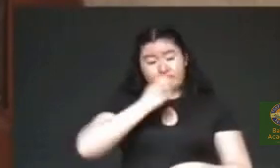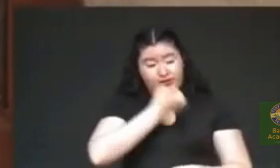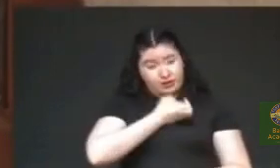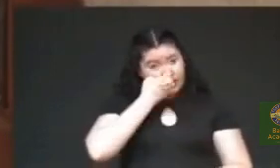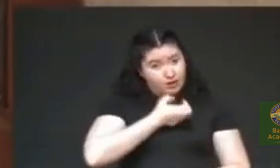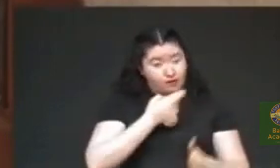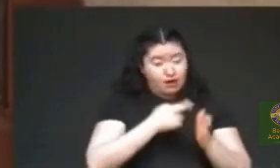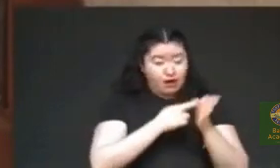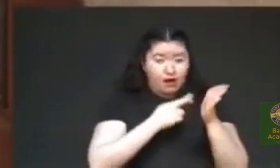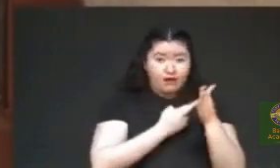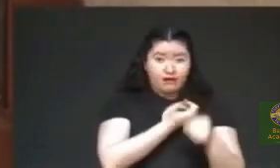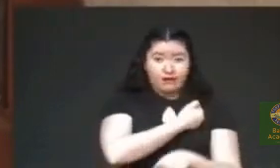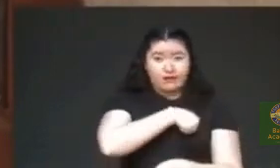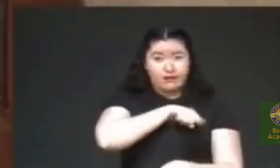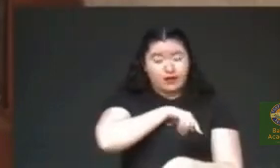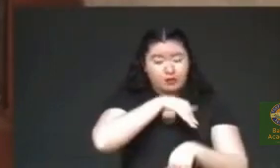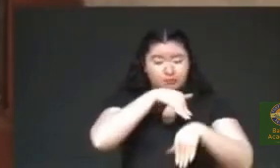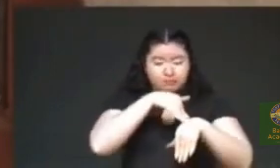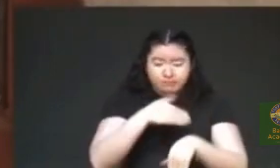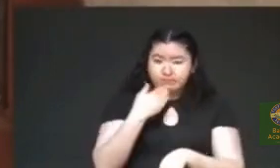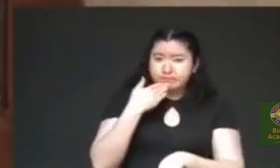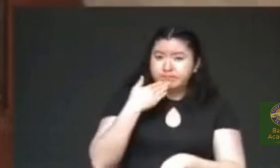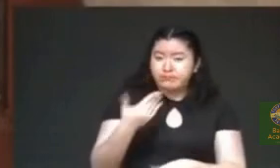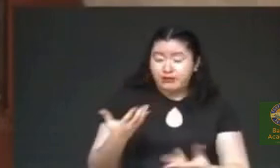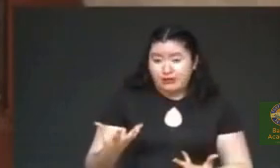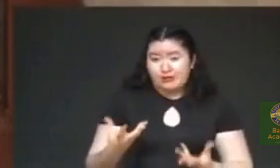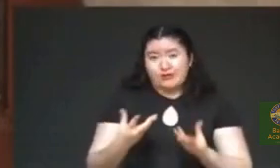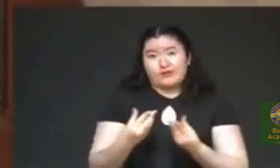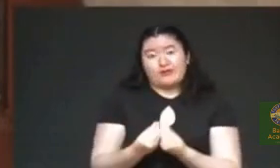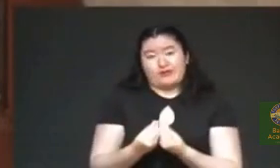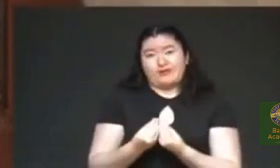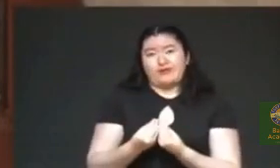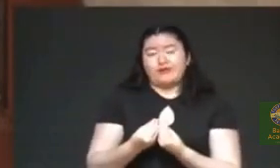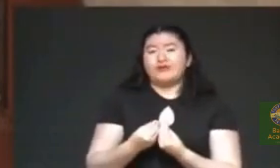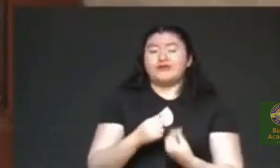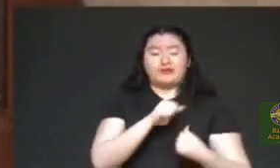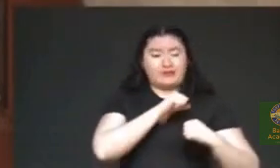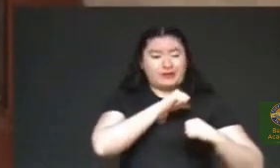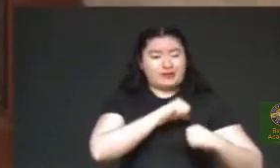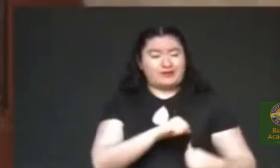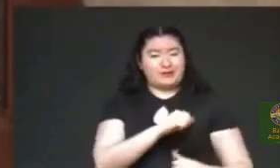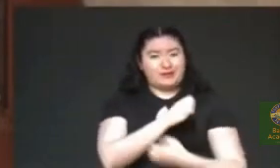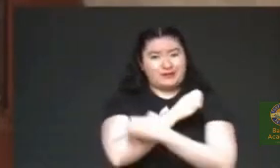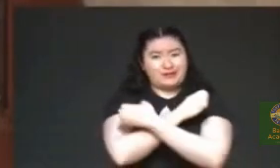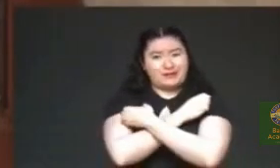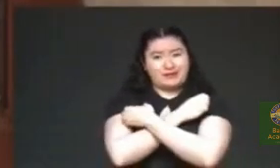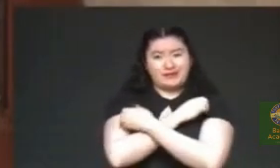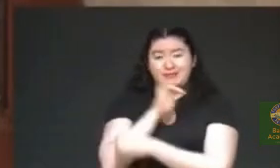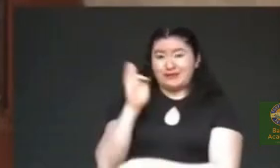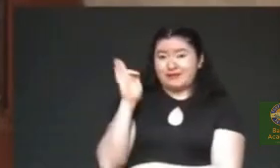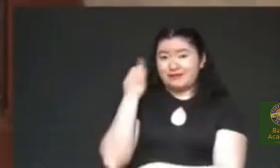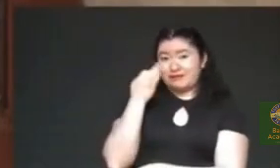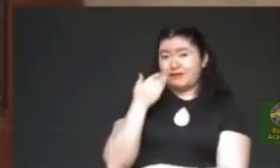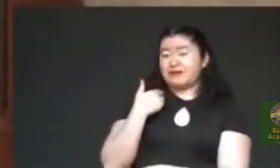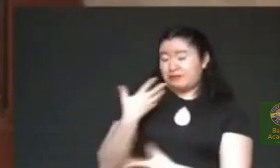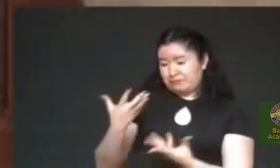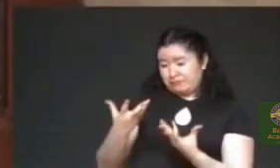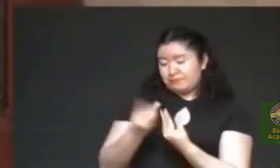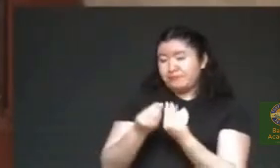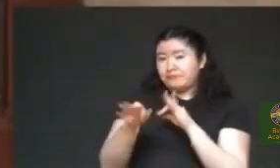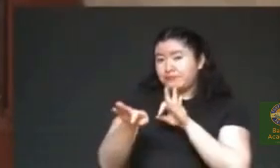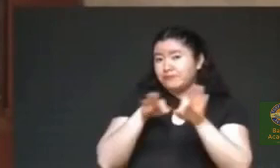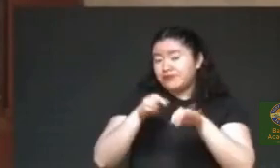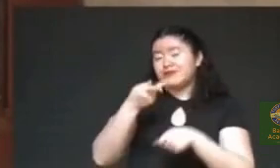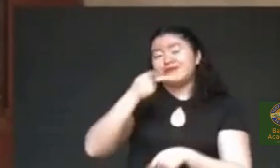de salud necesarios en las escuelas, vamos a estar coordinados con la Autoridad Educativa Federal, pero es algo bueno el inicio